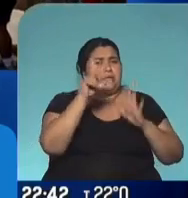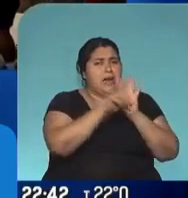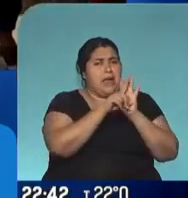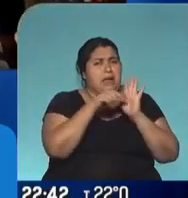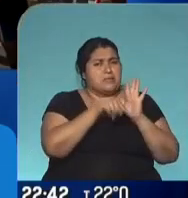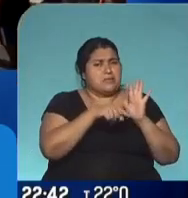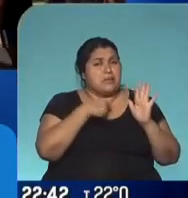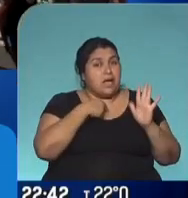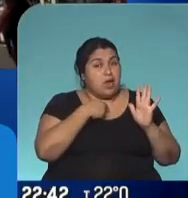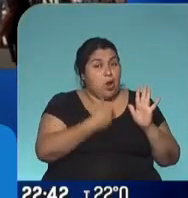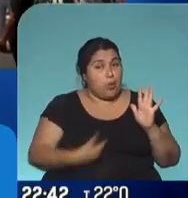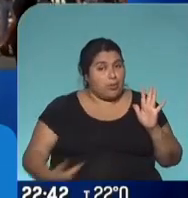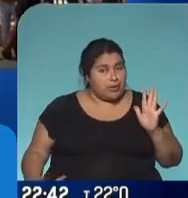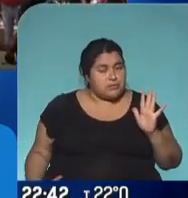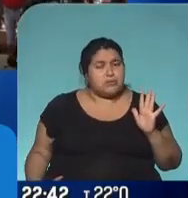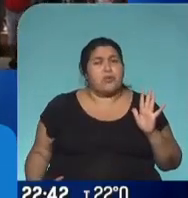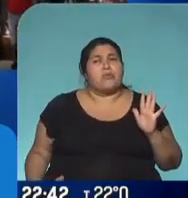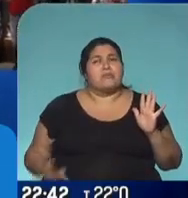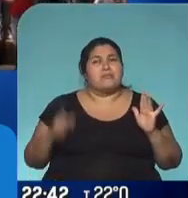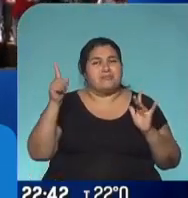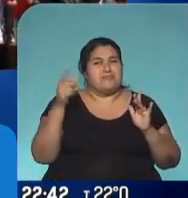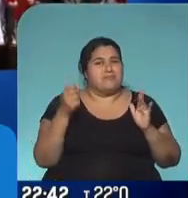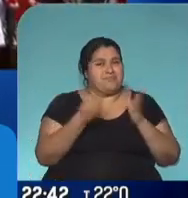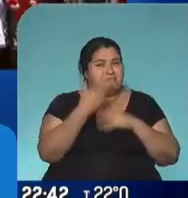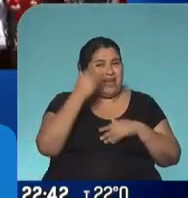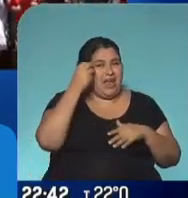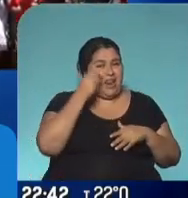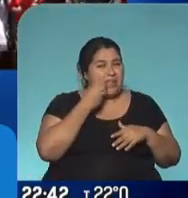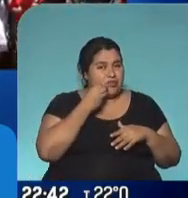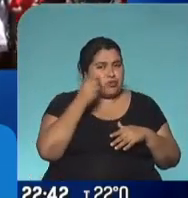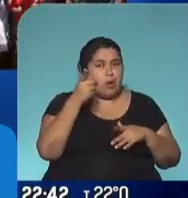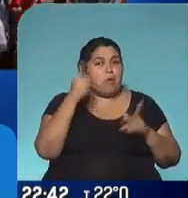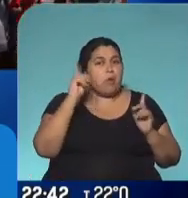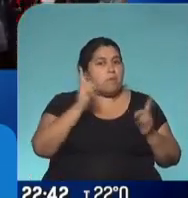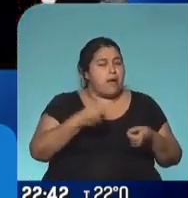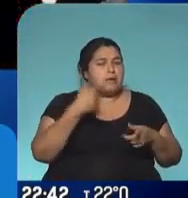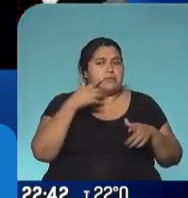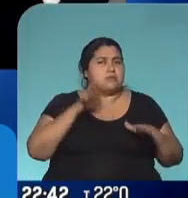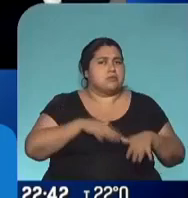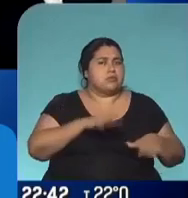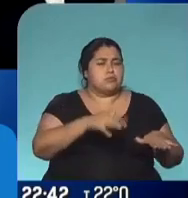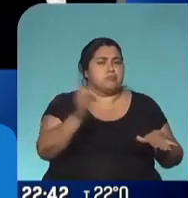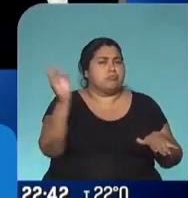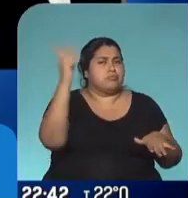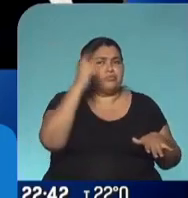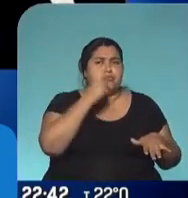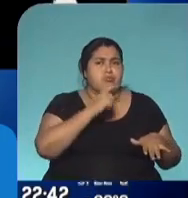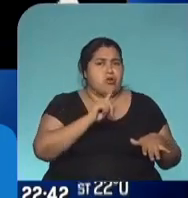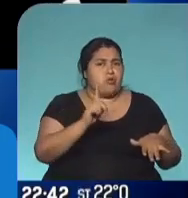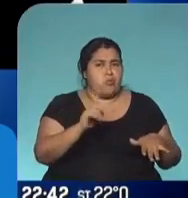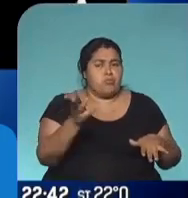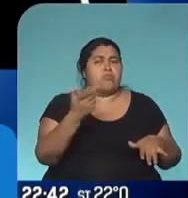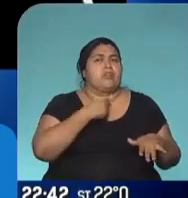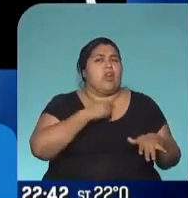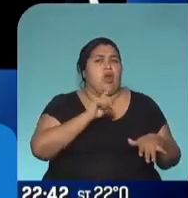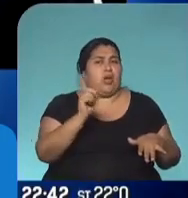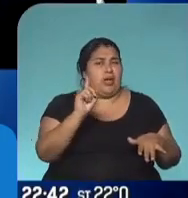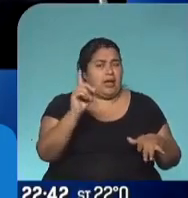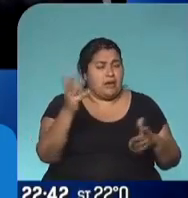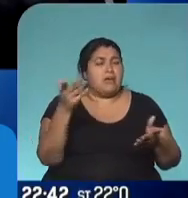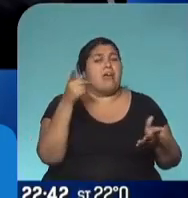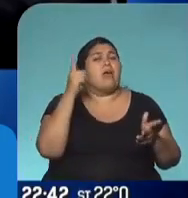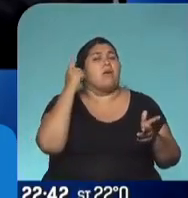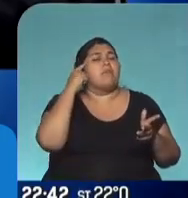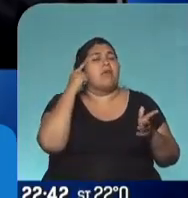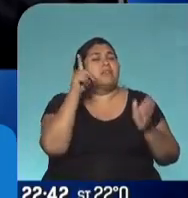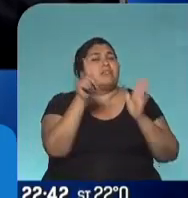gobierno de Macron, pero es la madre de todas las resistencias para los sindicatos. Indudablemente no se quieren bajar de esto, consideran